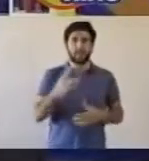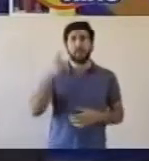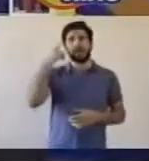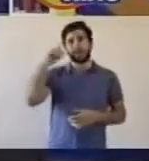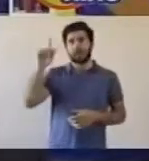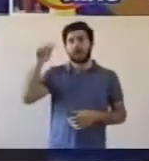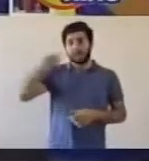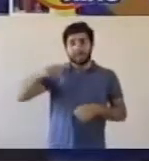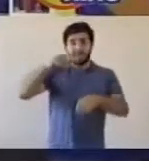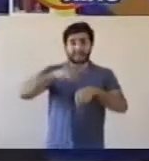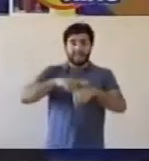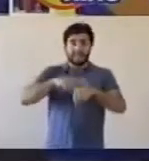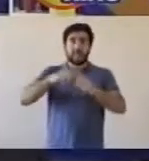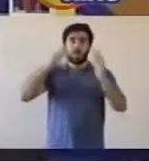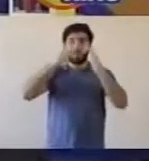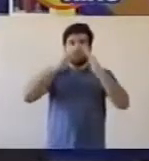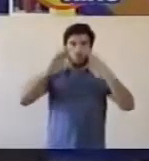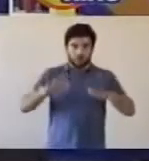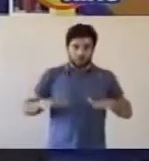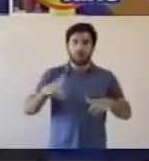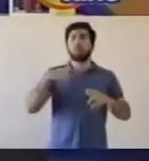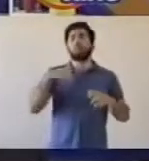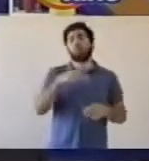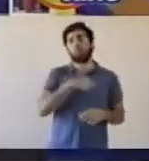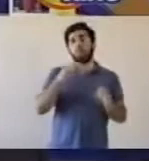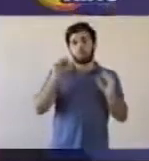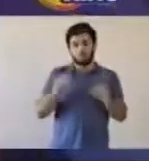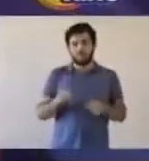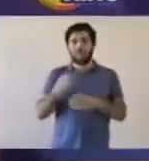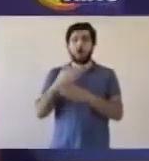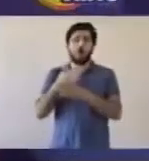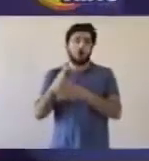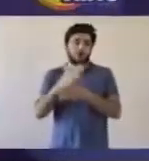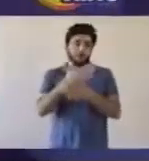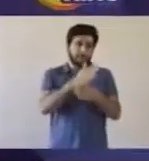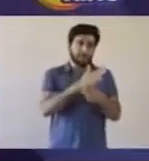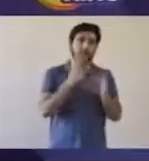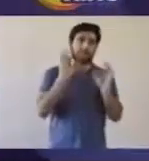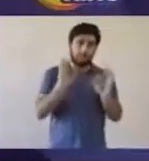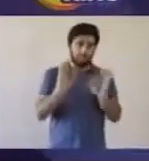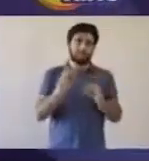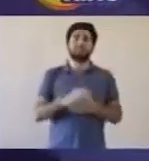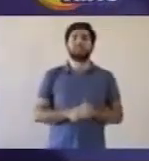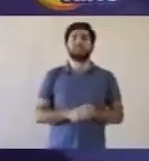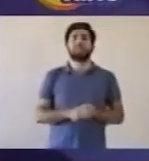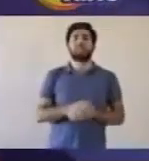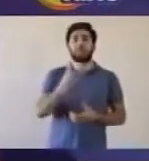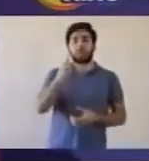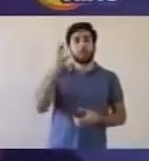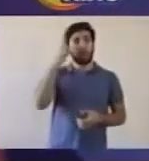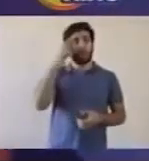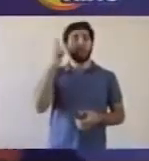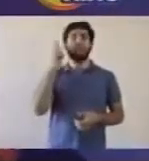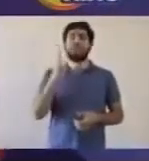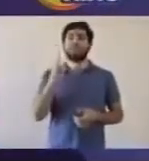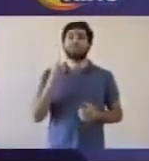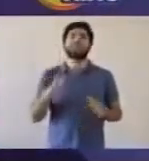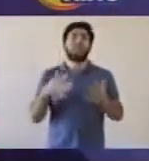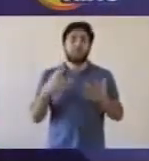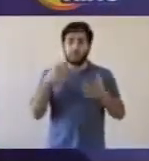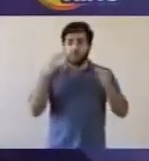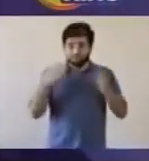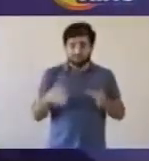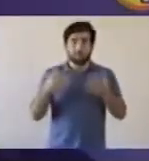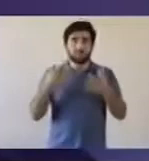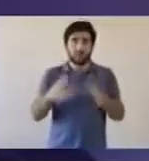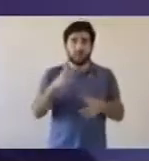ayudar a que durante esta cuarentena nosotros podamos compartir. Espero lo hagas, ¿verdad? Y recuerda, siempre tienes